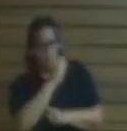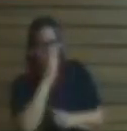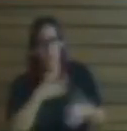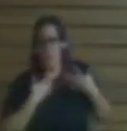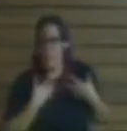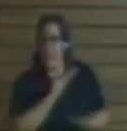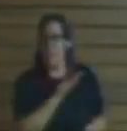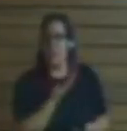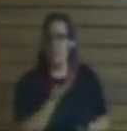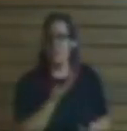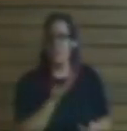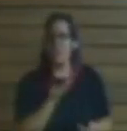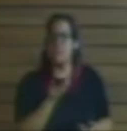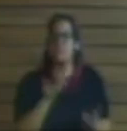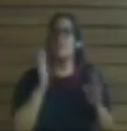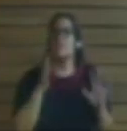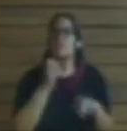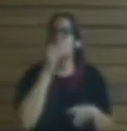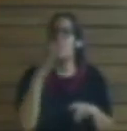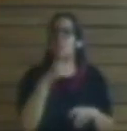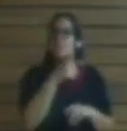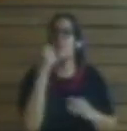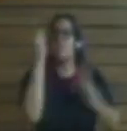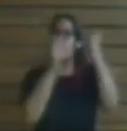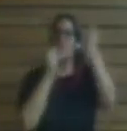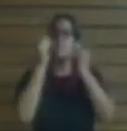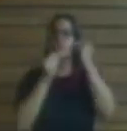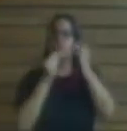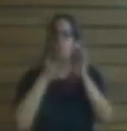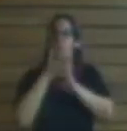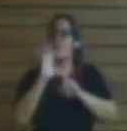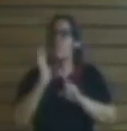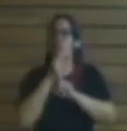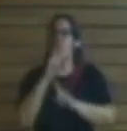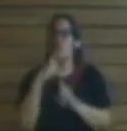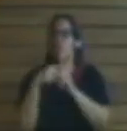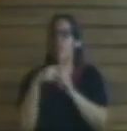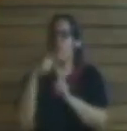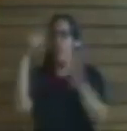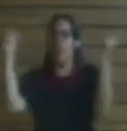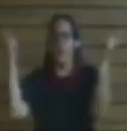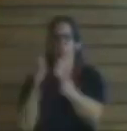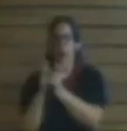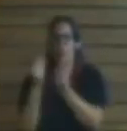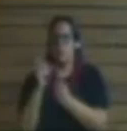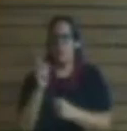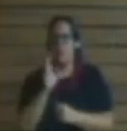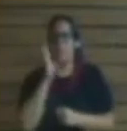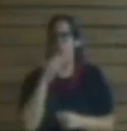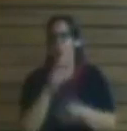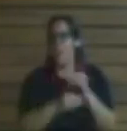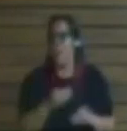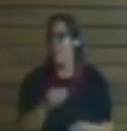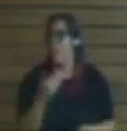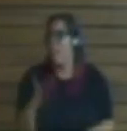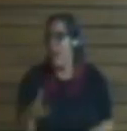y me alegro, pero sería bueno que reflexionaran por qué no están alcanzando esos niveles, qué es lo que están haciendo, porque yo creo que algo se